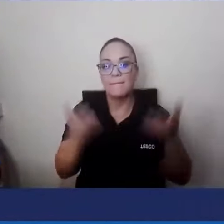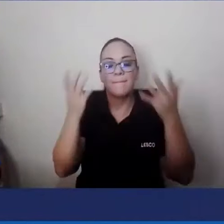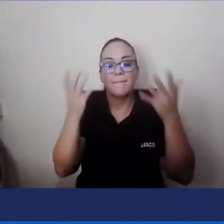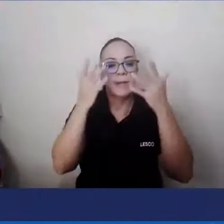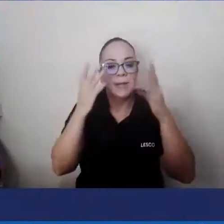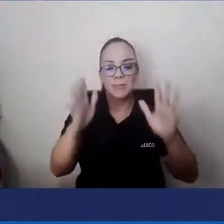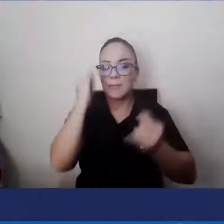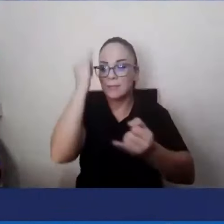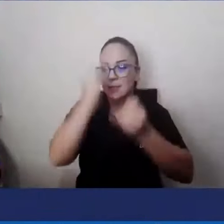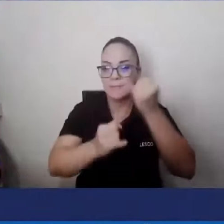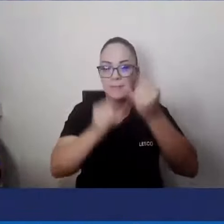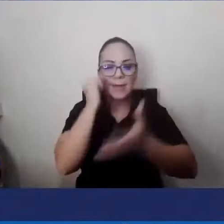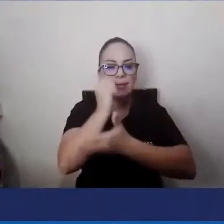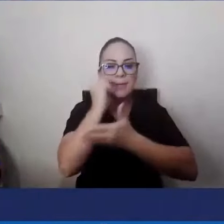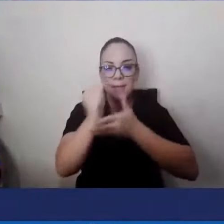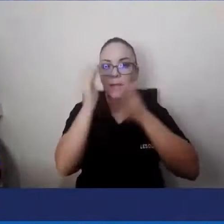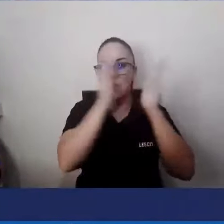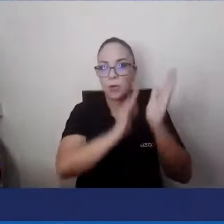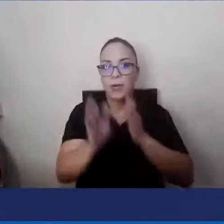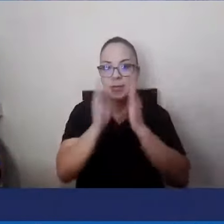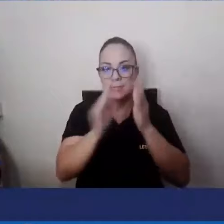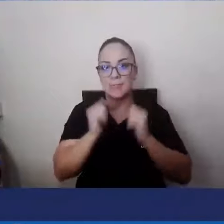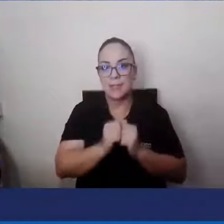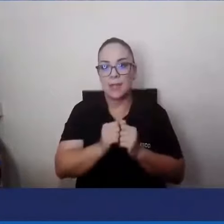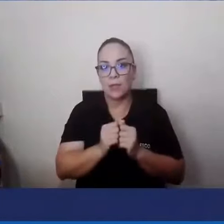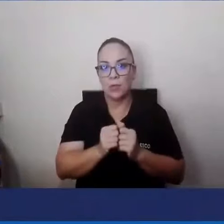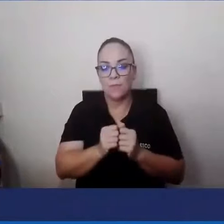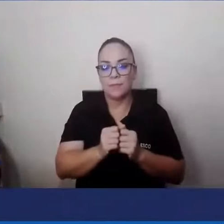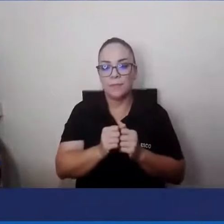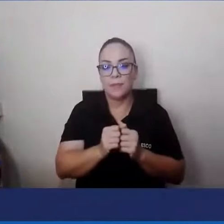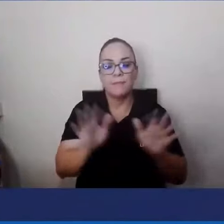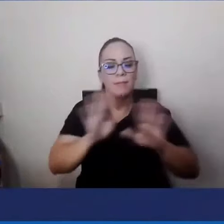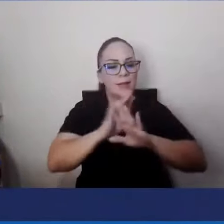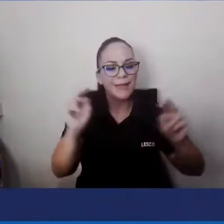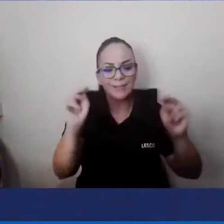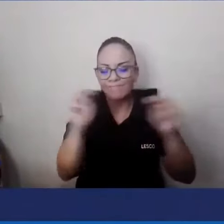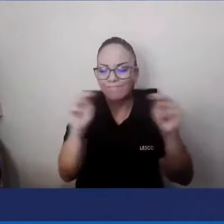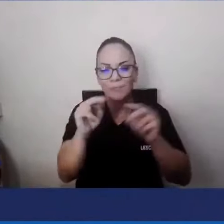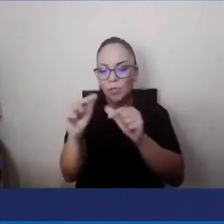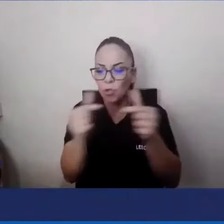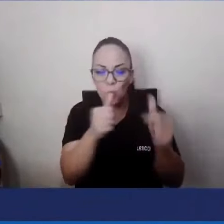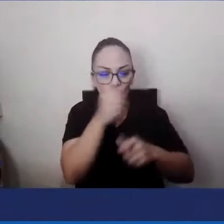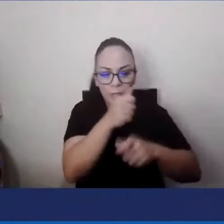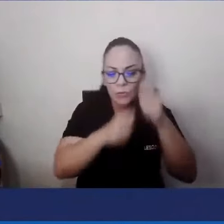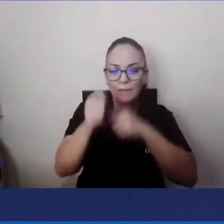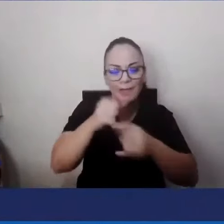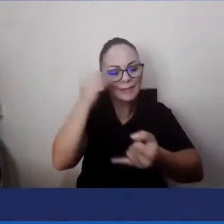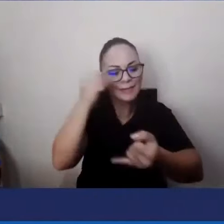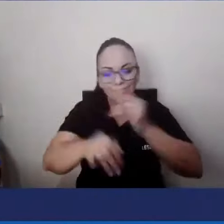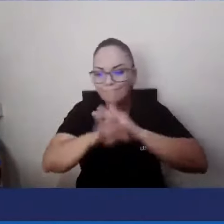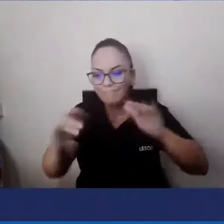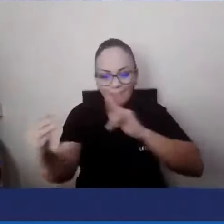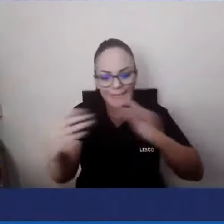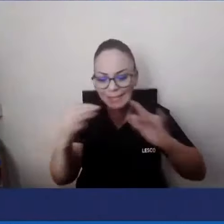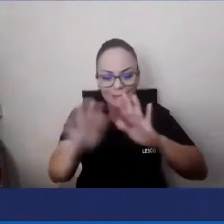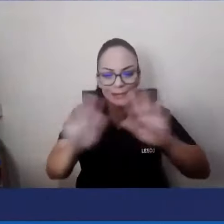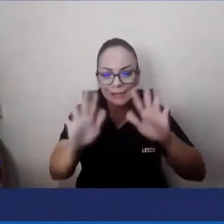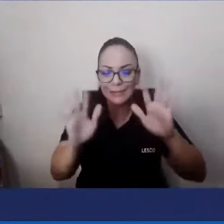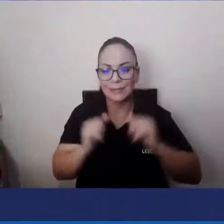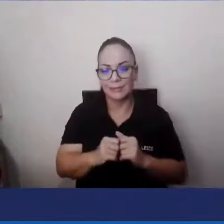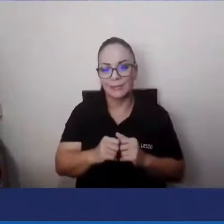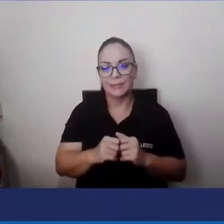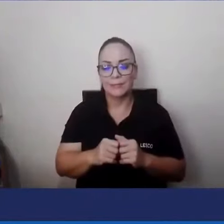crimen organizado, para neutralizar la guerra de bandas de narcotraficantes, esos que